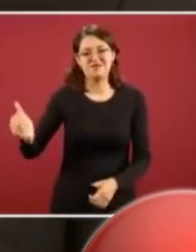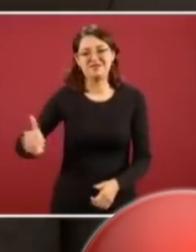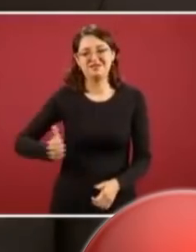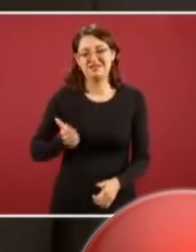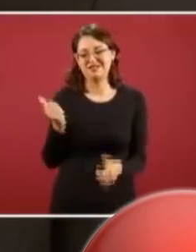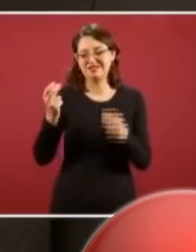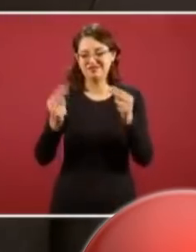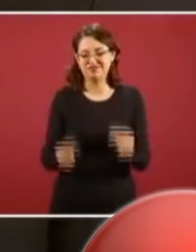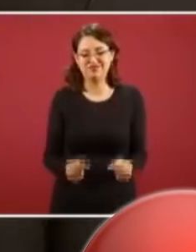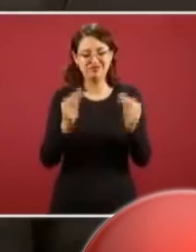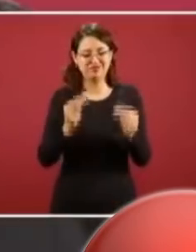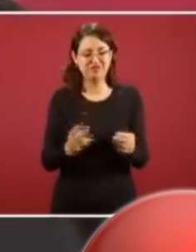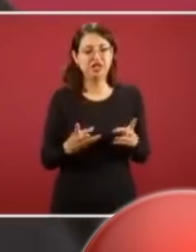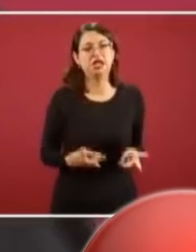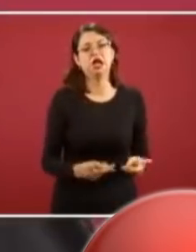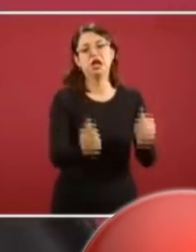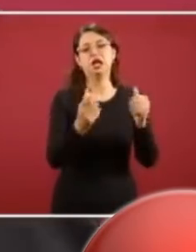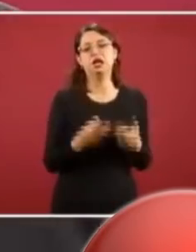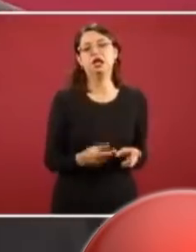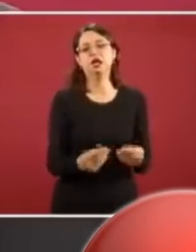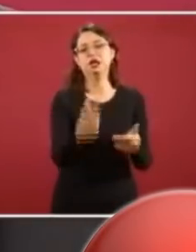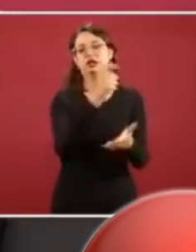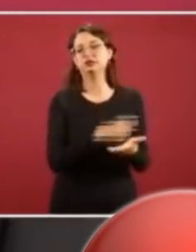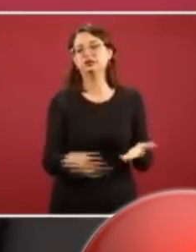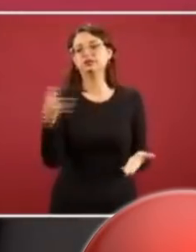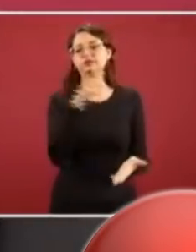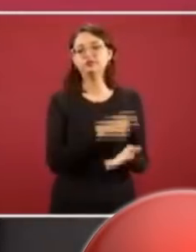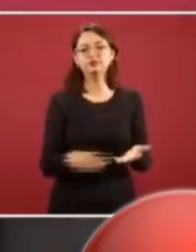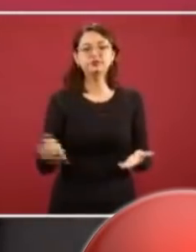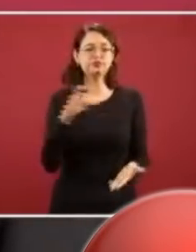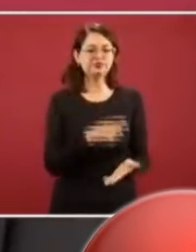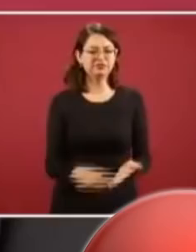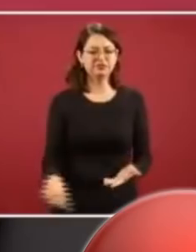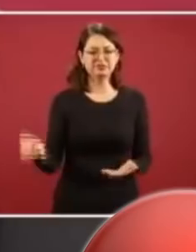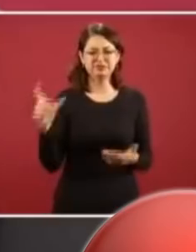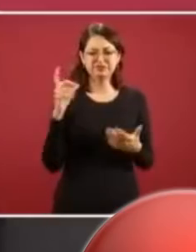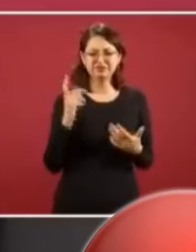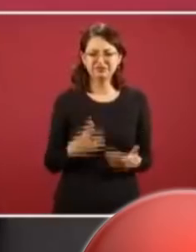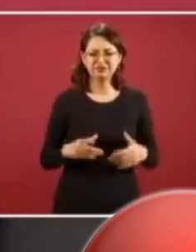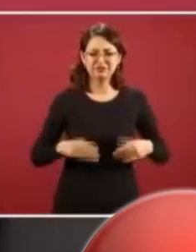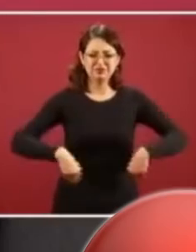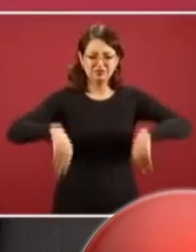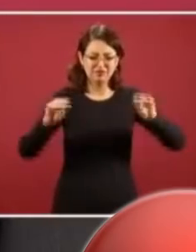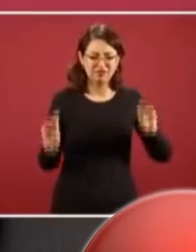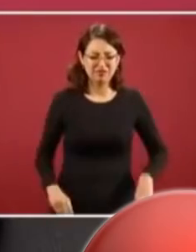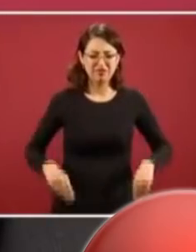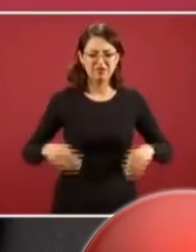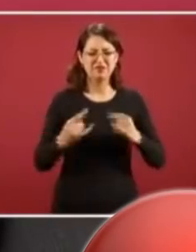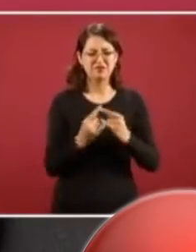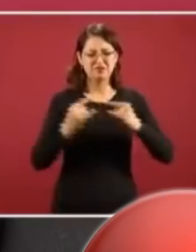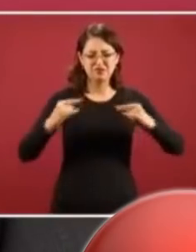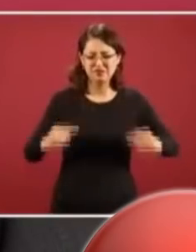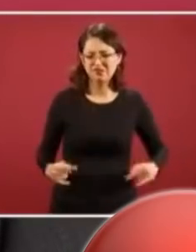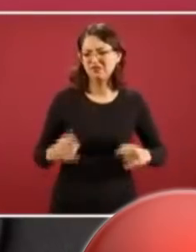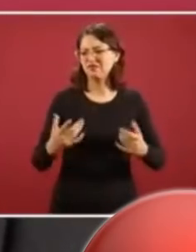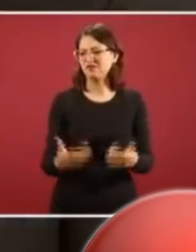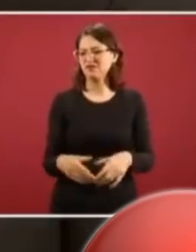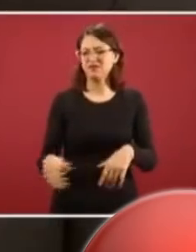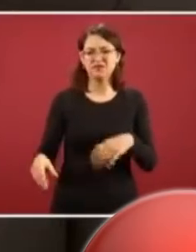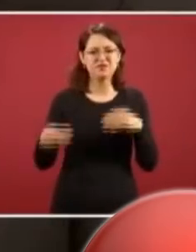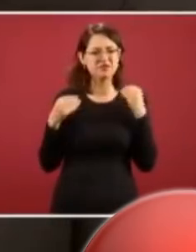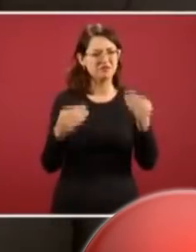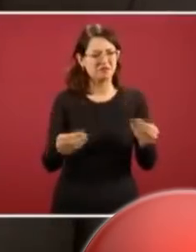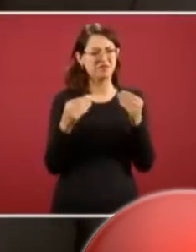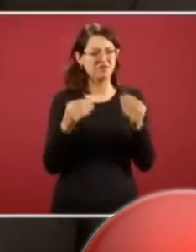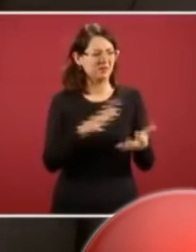negocio, compraban miles de colchonetas, cáteres, cobertores,